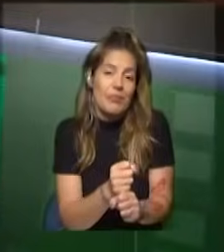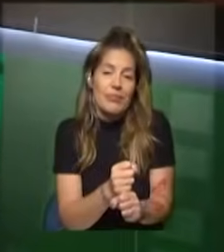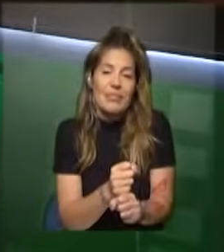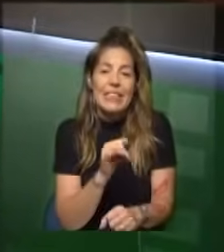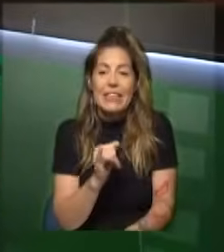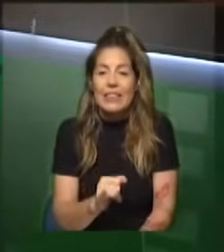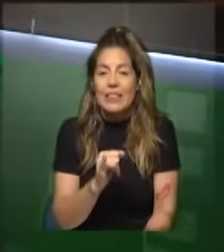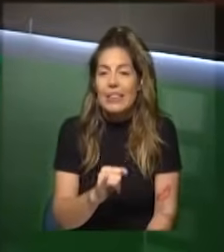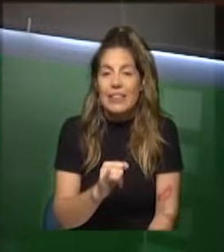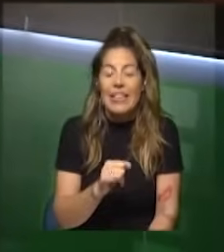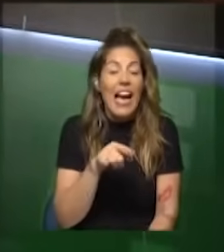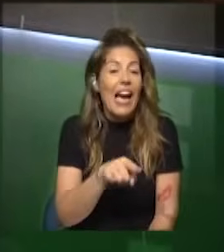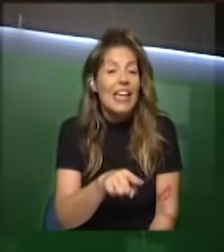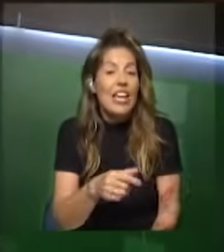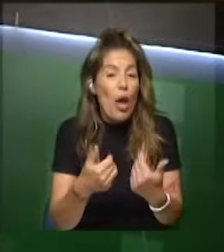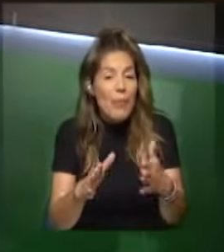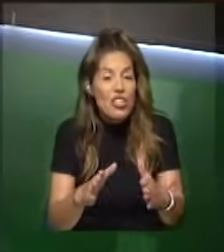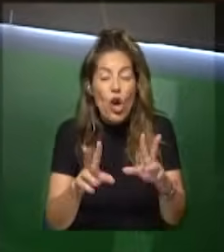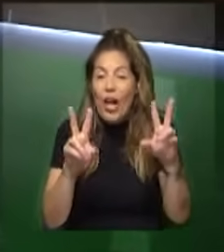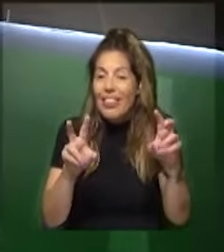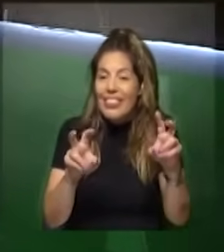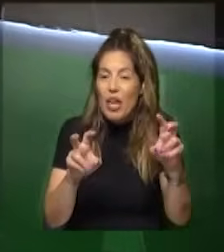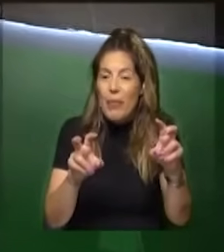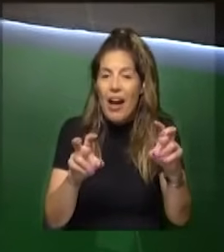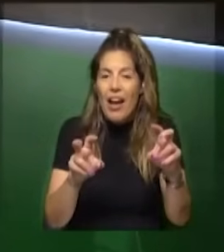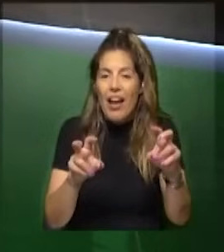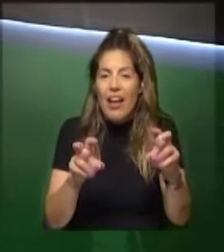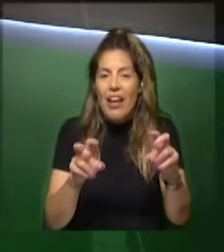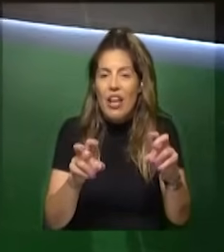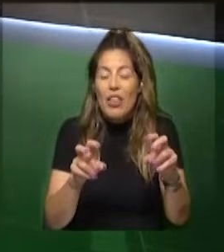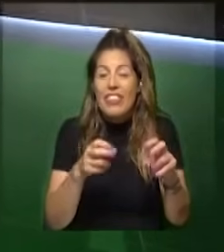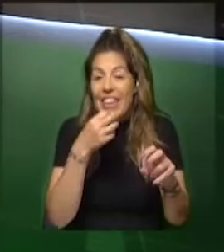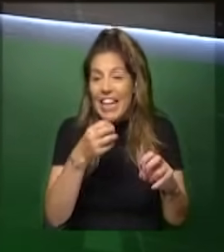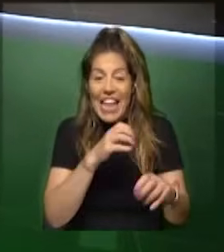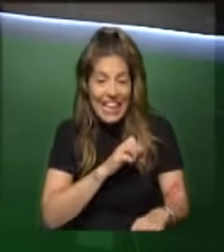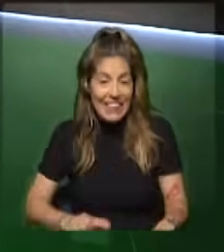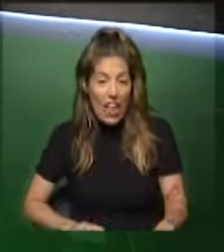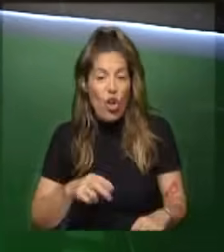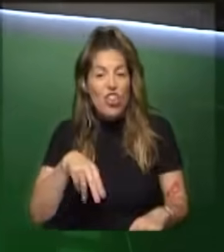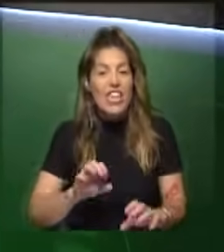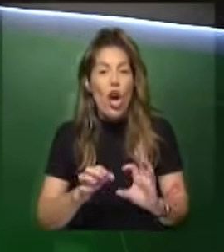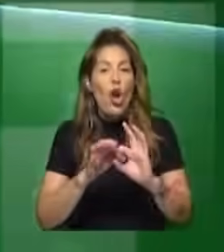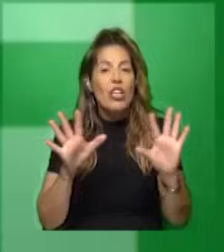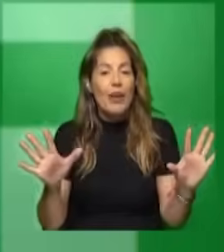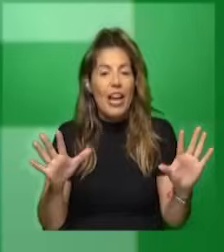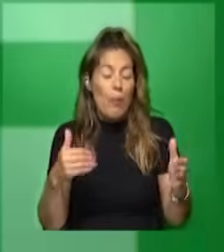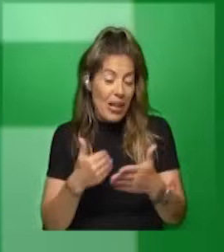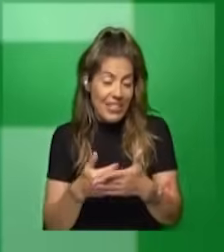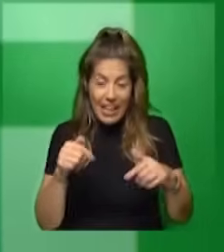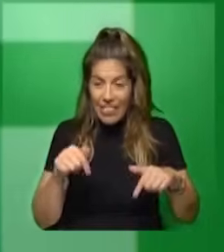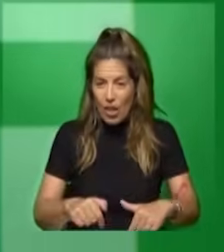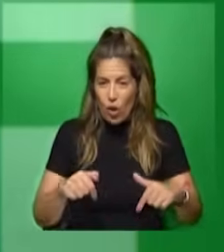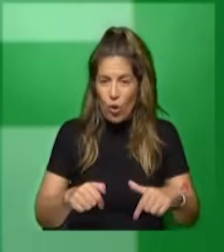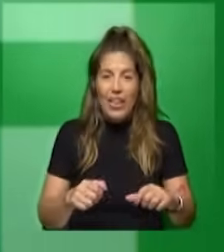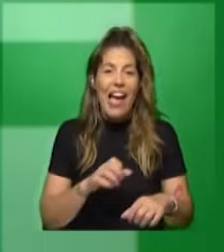Y ahí empezó el asunto de, podría decir, desde el Estado neoliberal, para llegar más cerca de donde estamos hoy, a